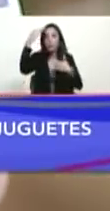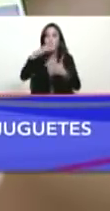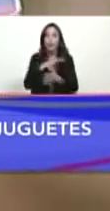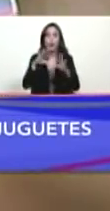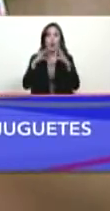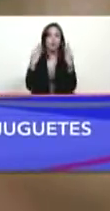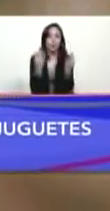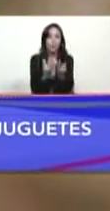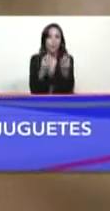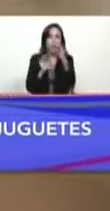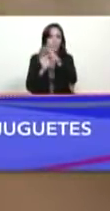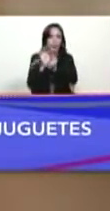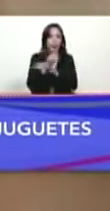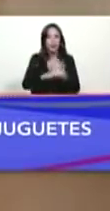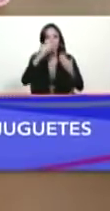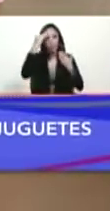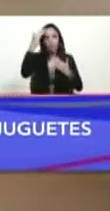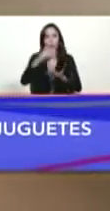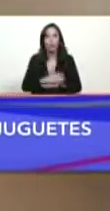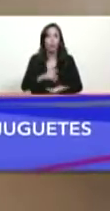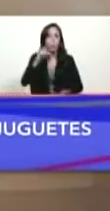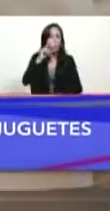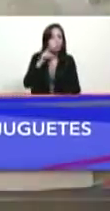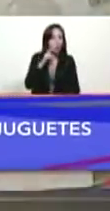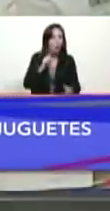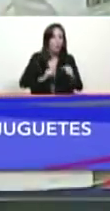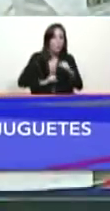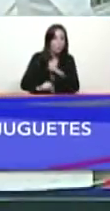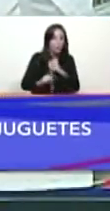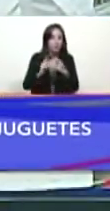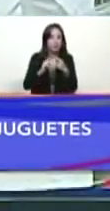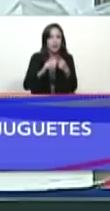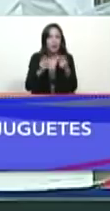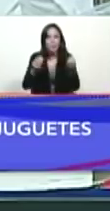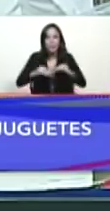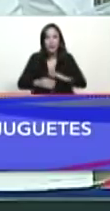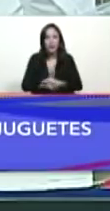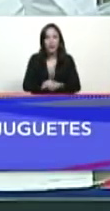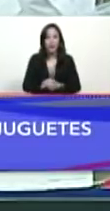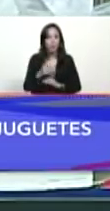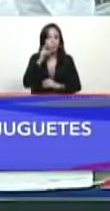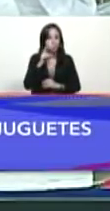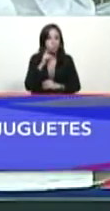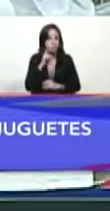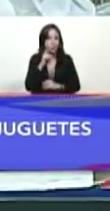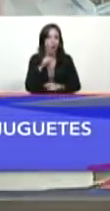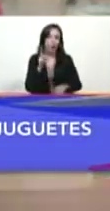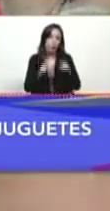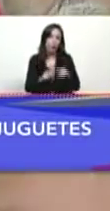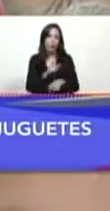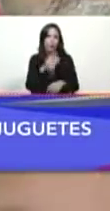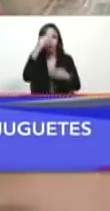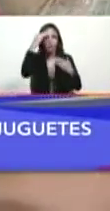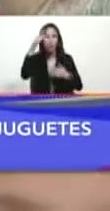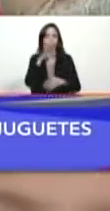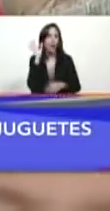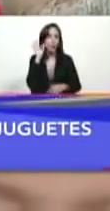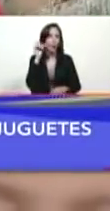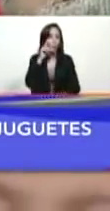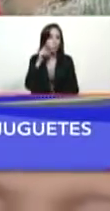patria, saludo a las mujeres embarazadas, a las mujeres en estado de